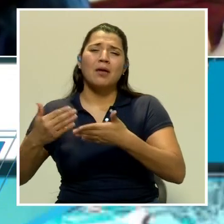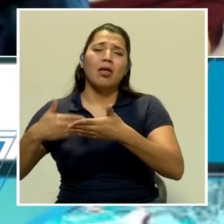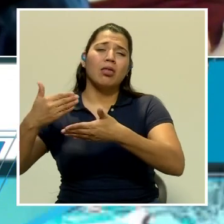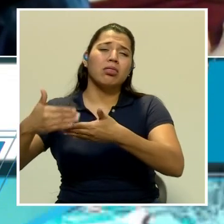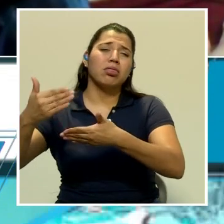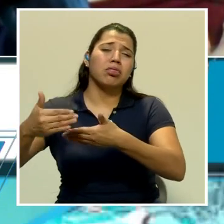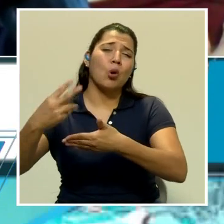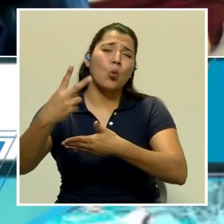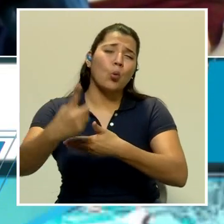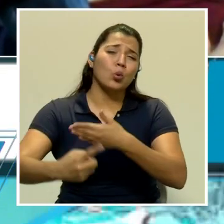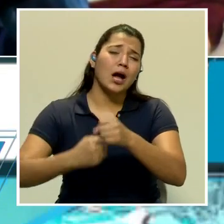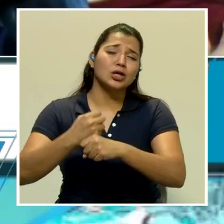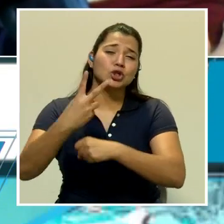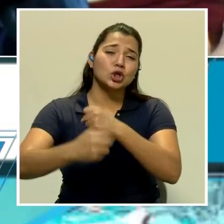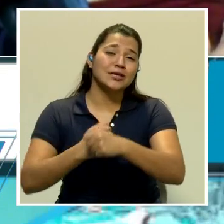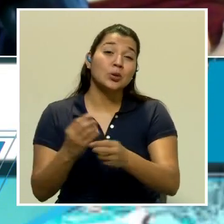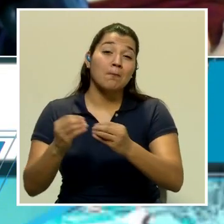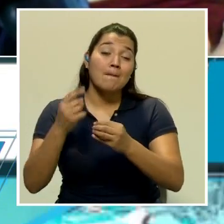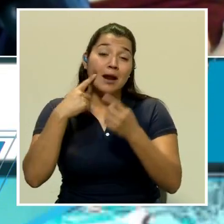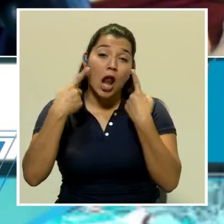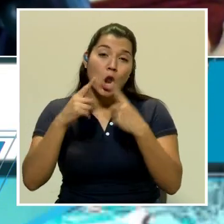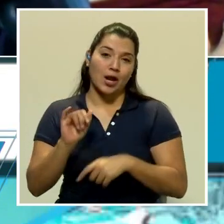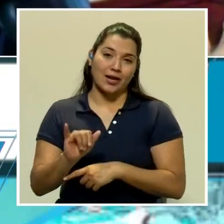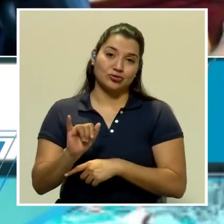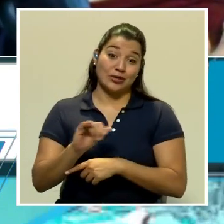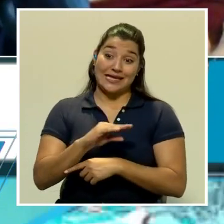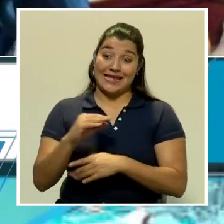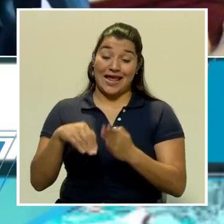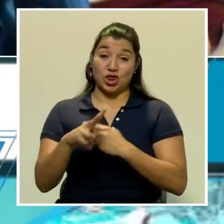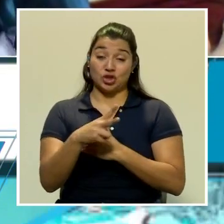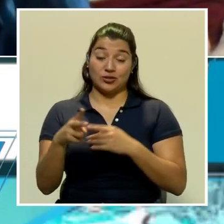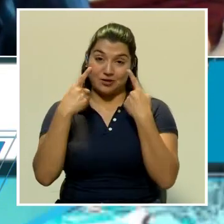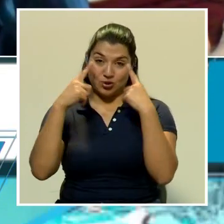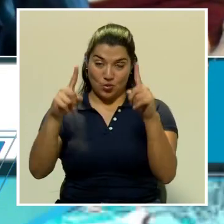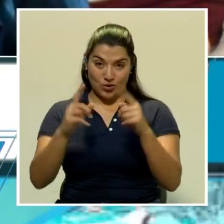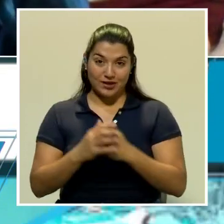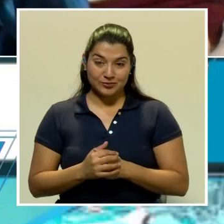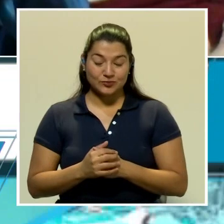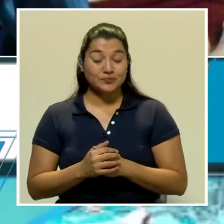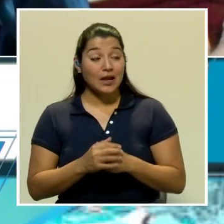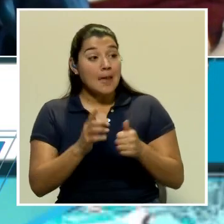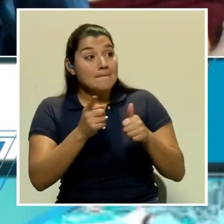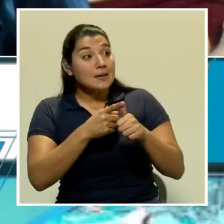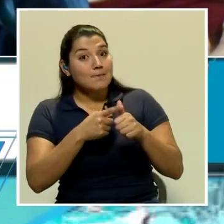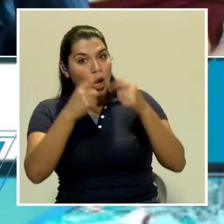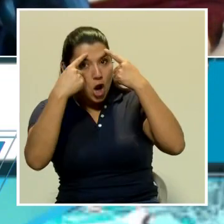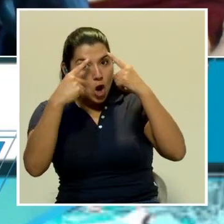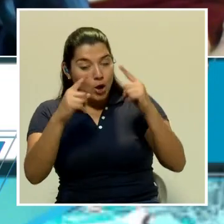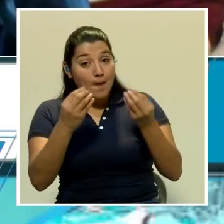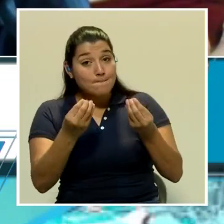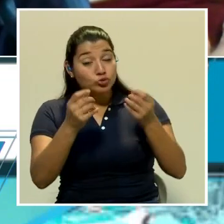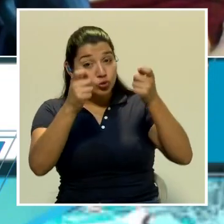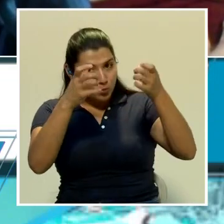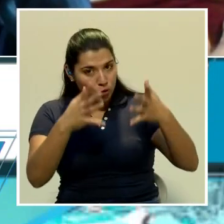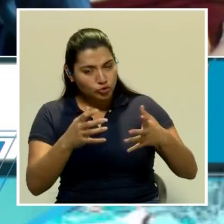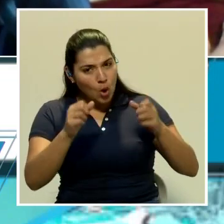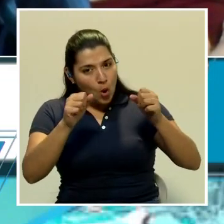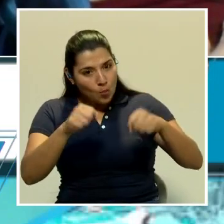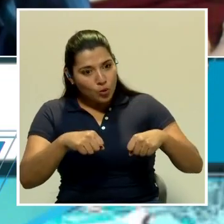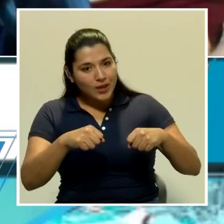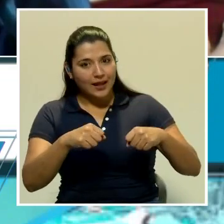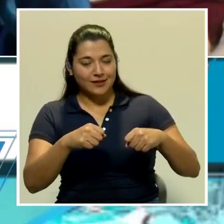potenciar una vez que salgamos de la pandemia. Ministra, bueno, en principio lograron que muchos docentes se abrieran al menos un